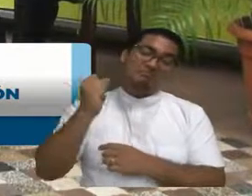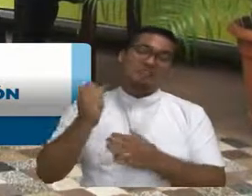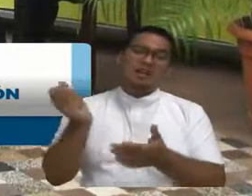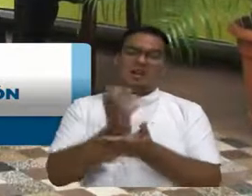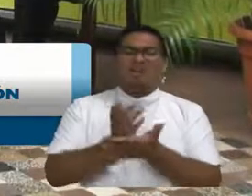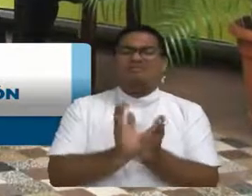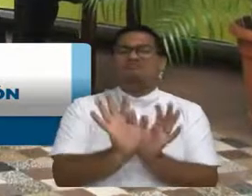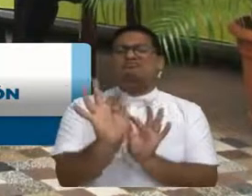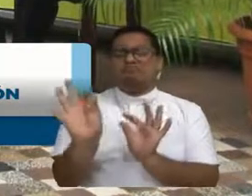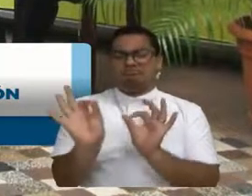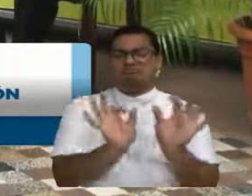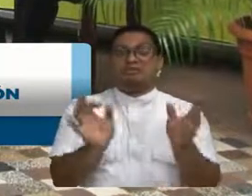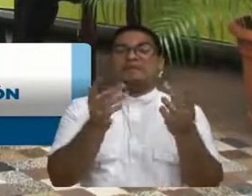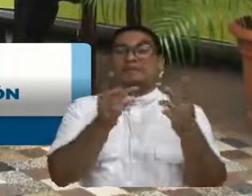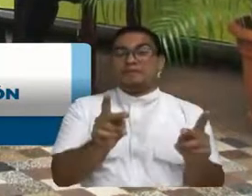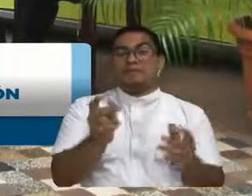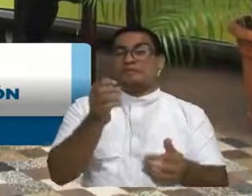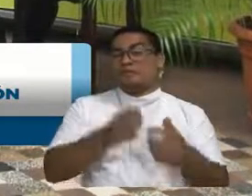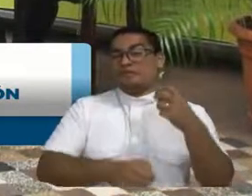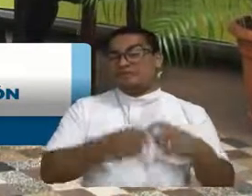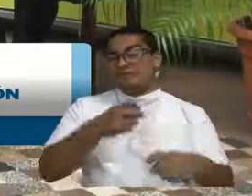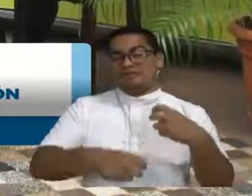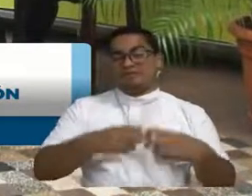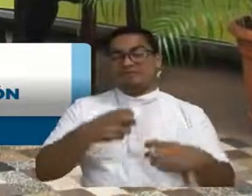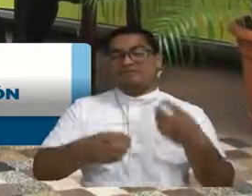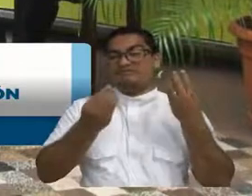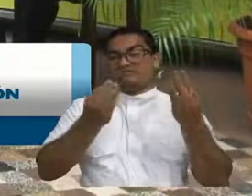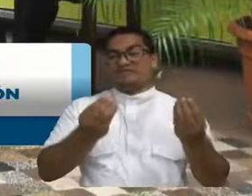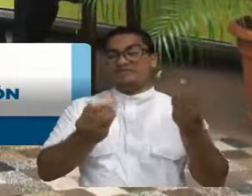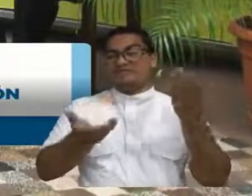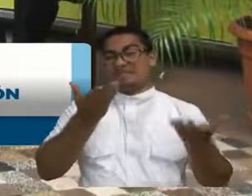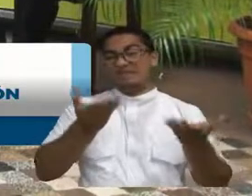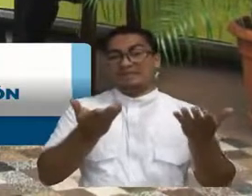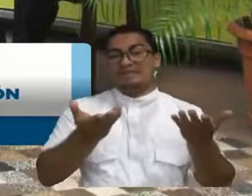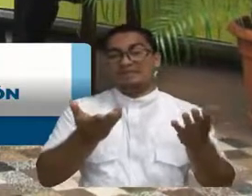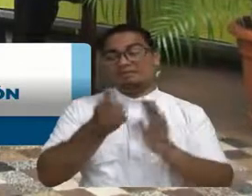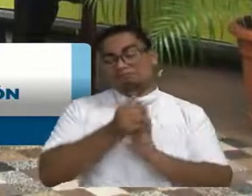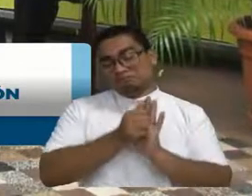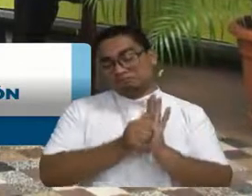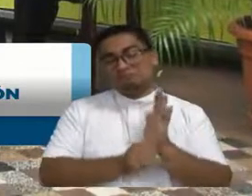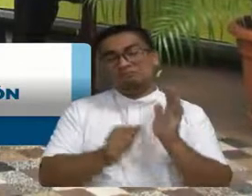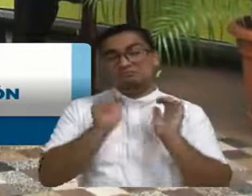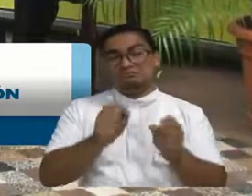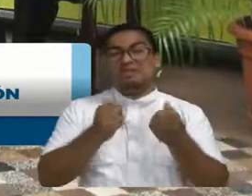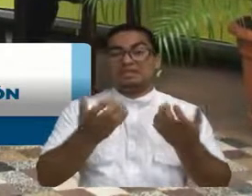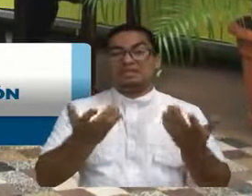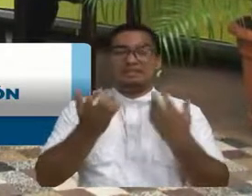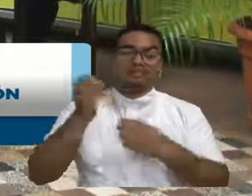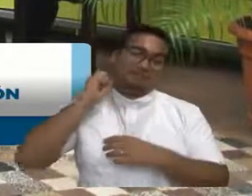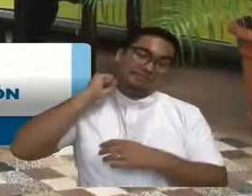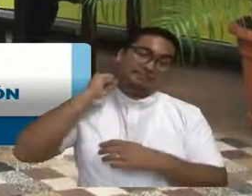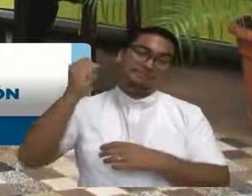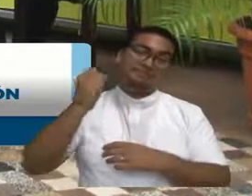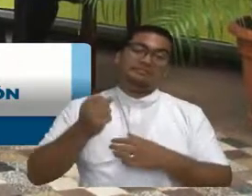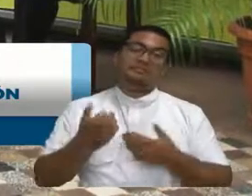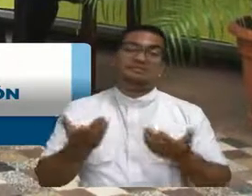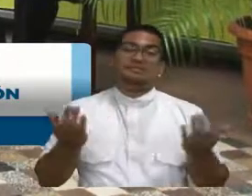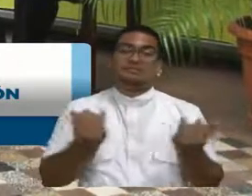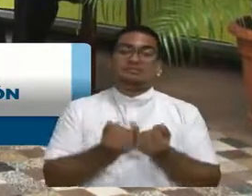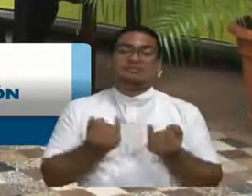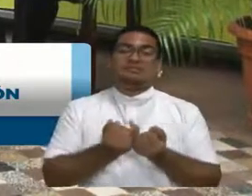complicación ya más allá de una depresión pueden ser las ideas suicidas. Dentro de esto, de este ámbito de conjunto